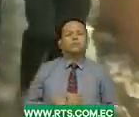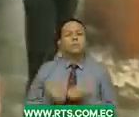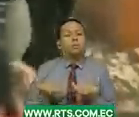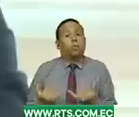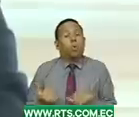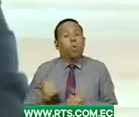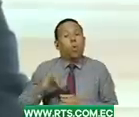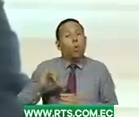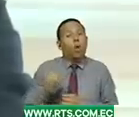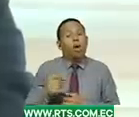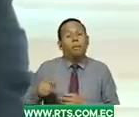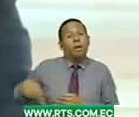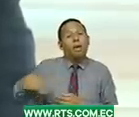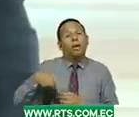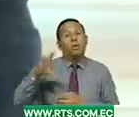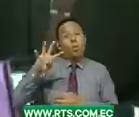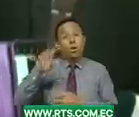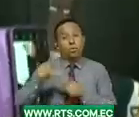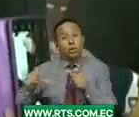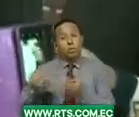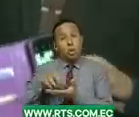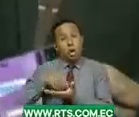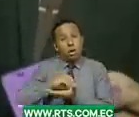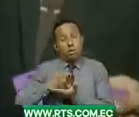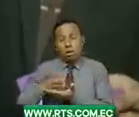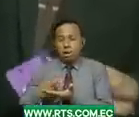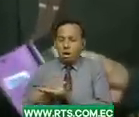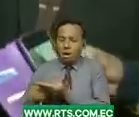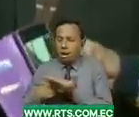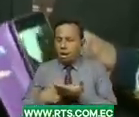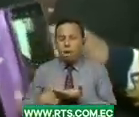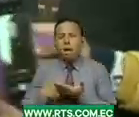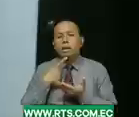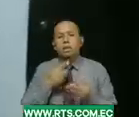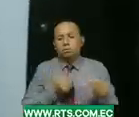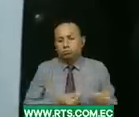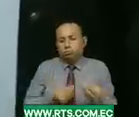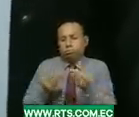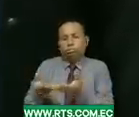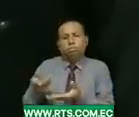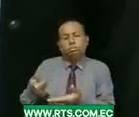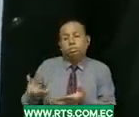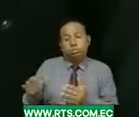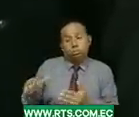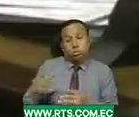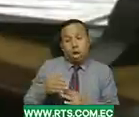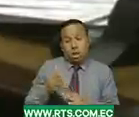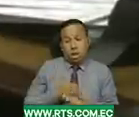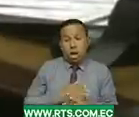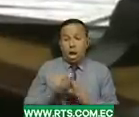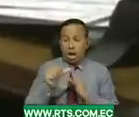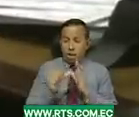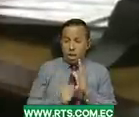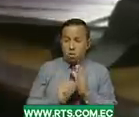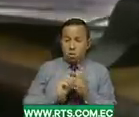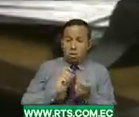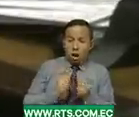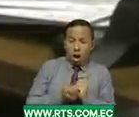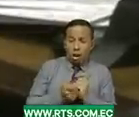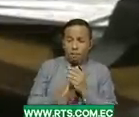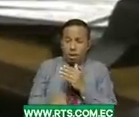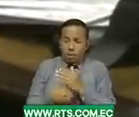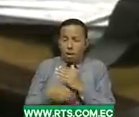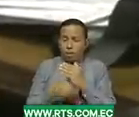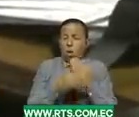político en contra del presidente de la República, Guillermo Lasso, presentaron el documento donde completaron los artículos del COIP para sustentar la denuncia de